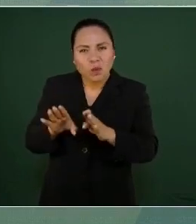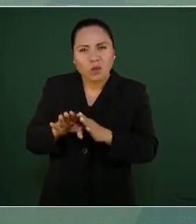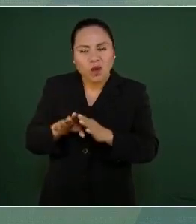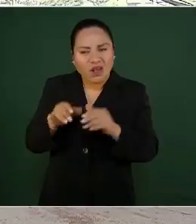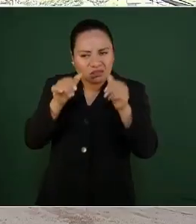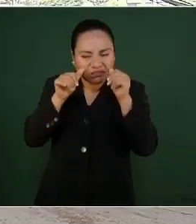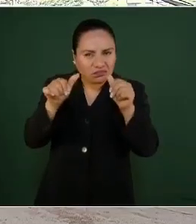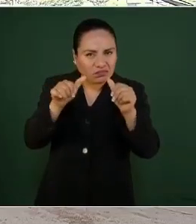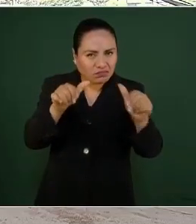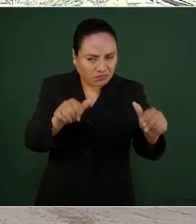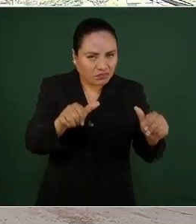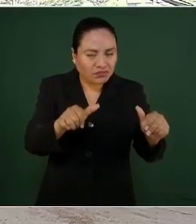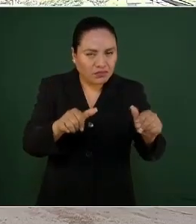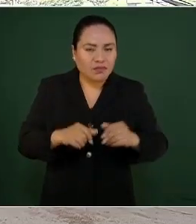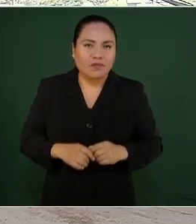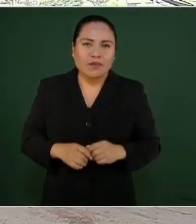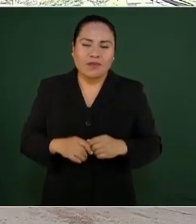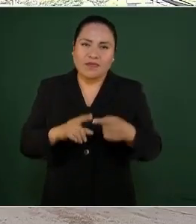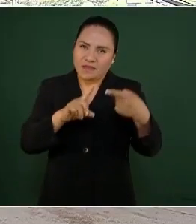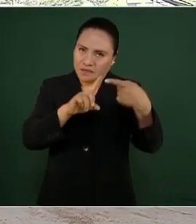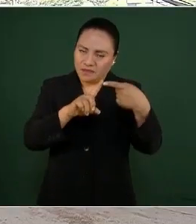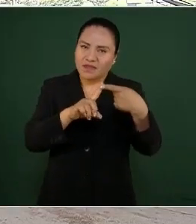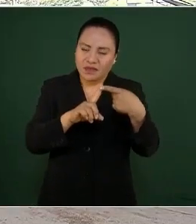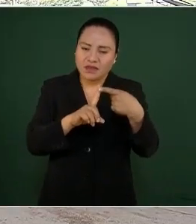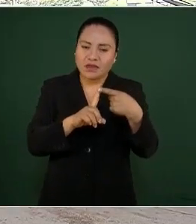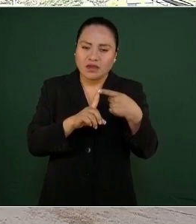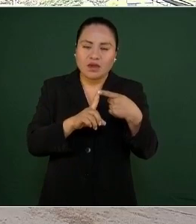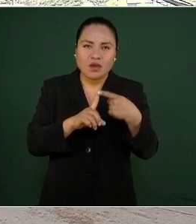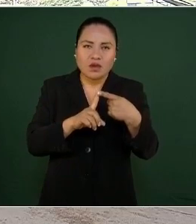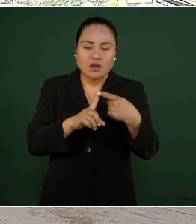Primero todo lo que tiene que ver con la contención,